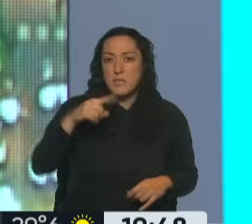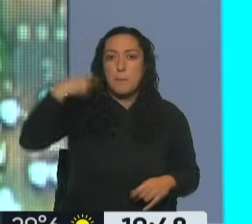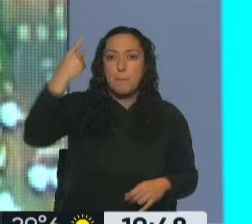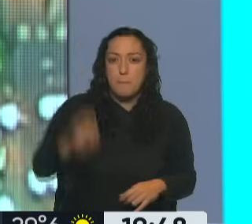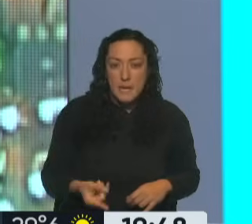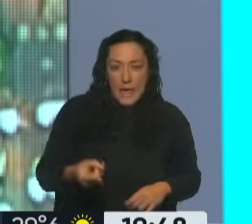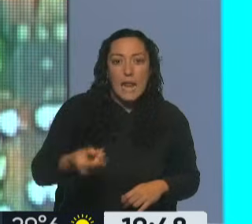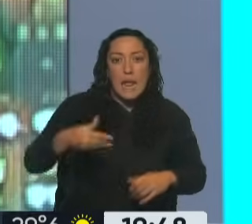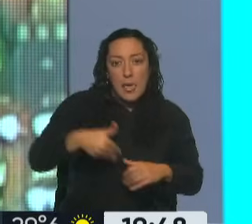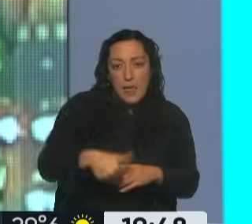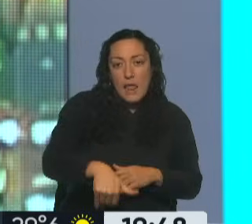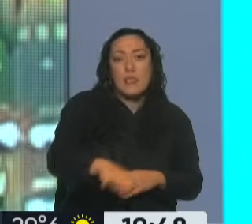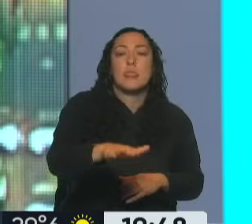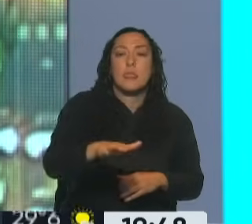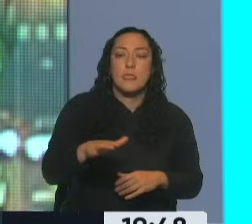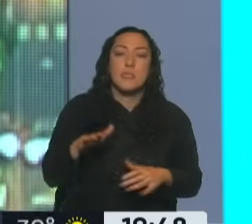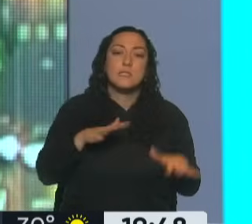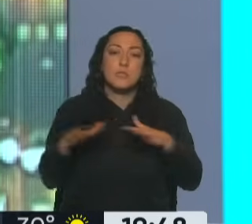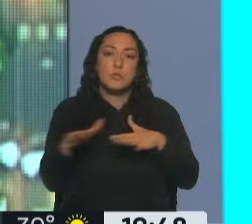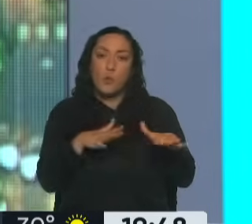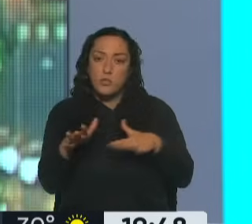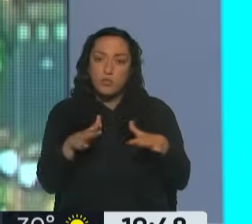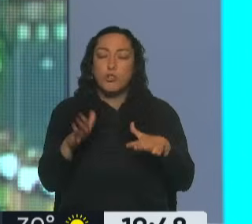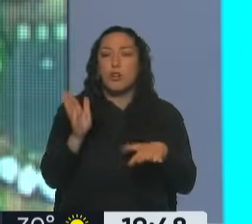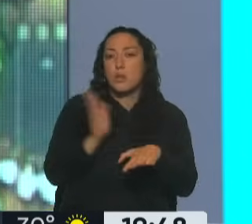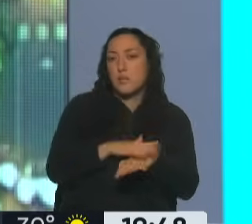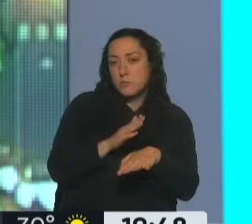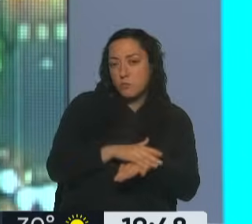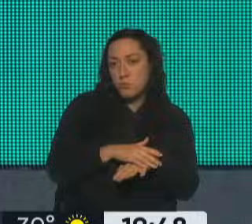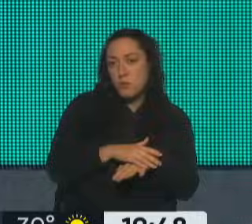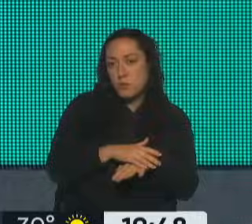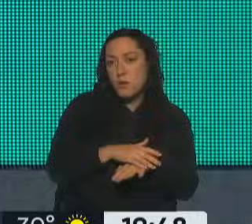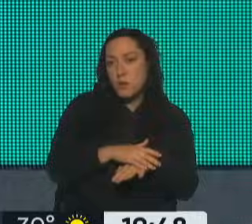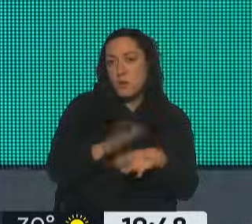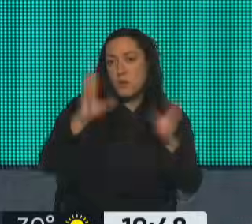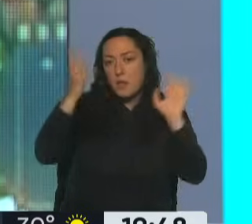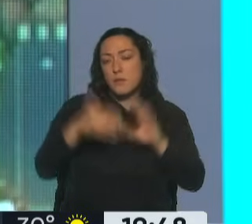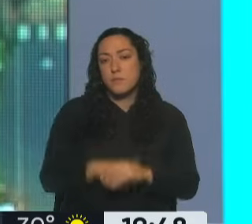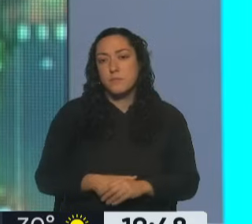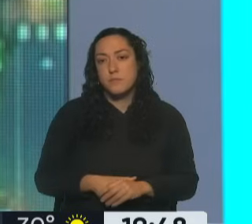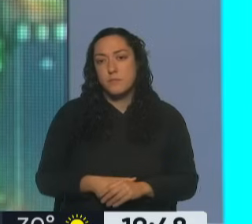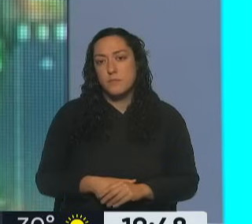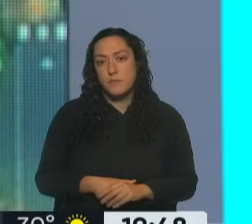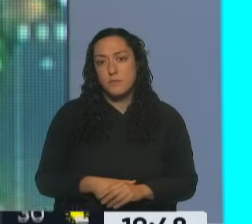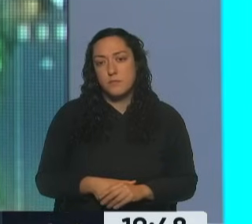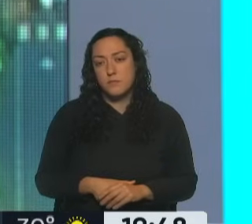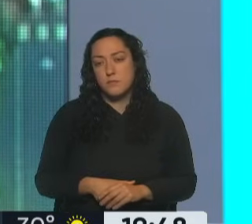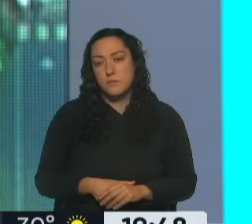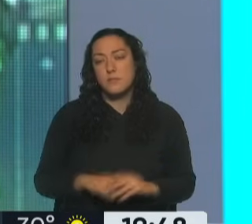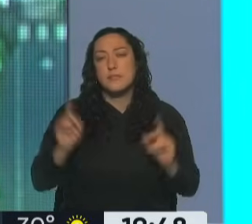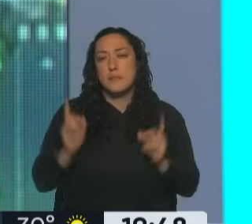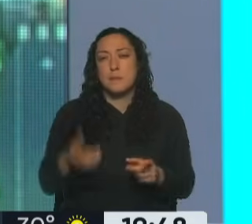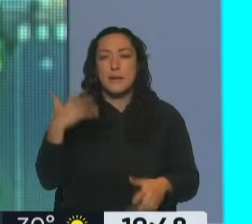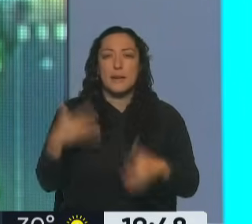el responsable de lo que ocurra va a ser el presidente. Y te lo responde con el comunicado. Y aparte hubo un